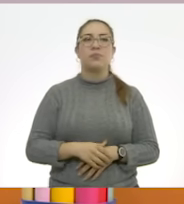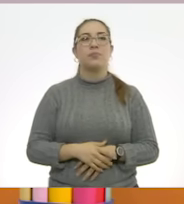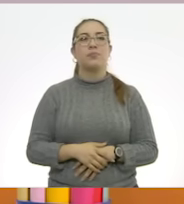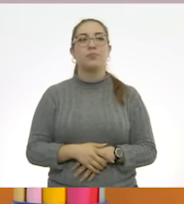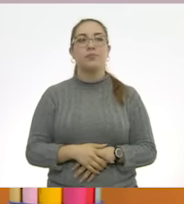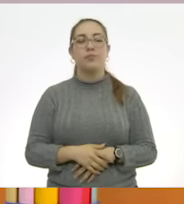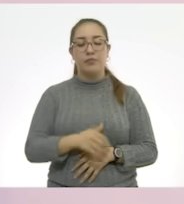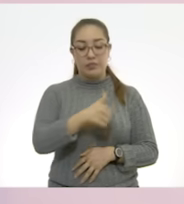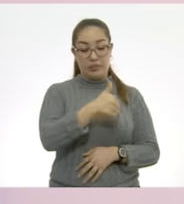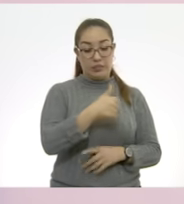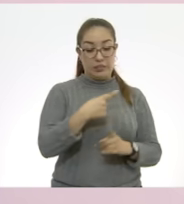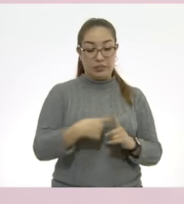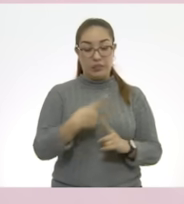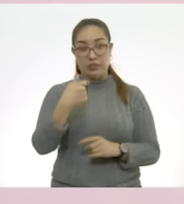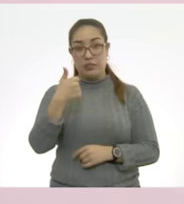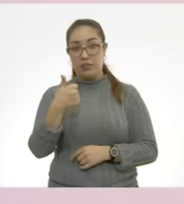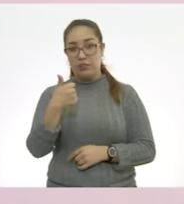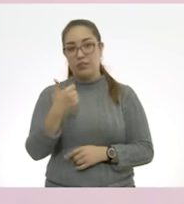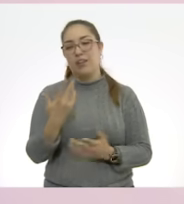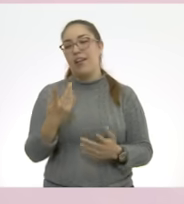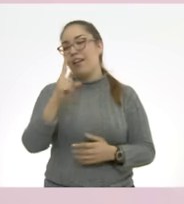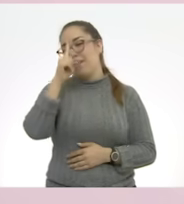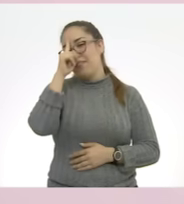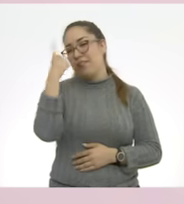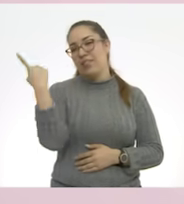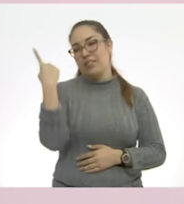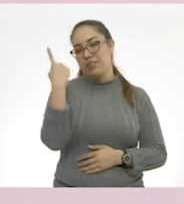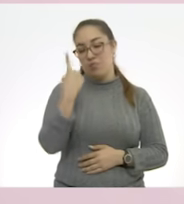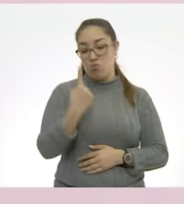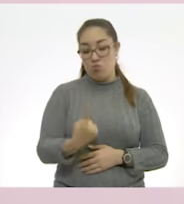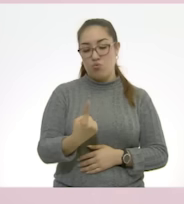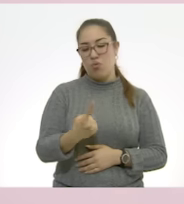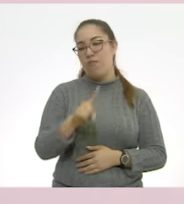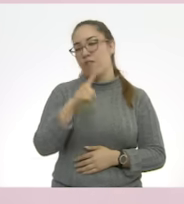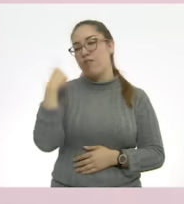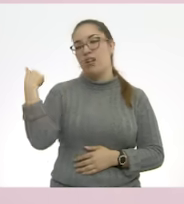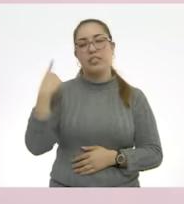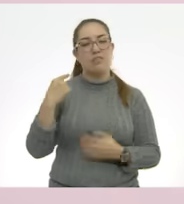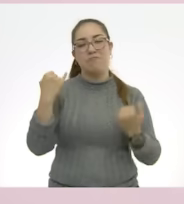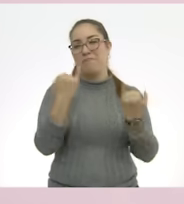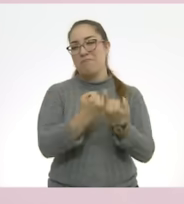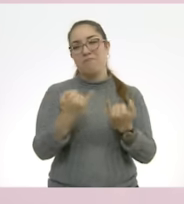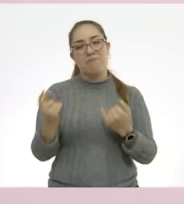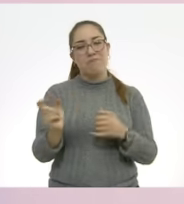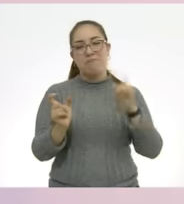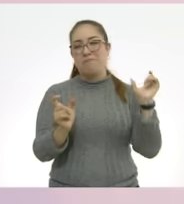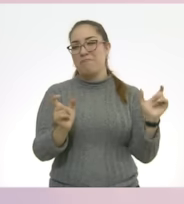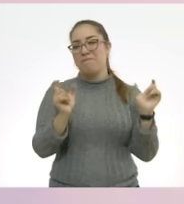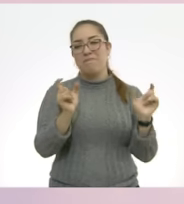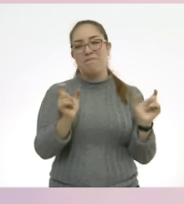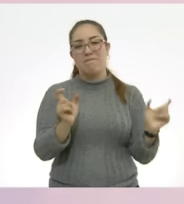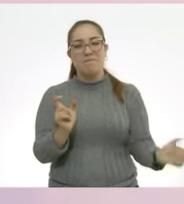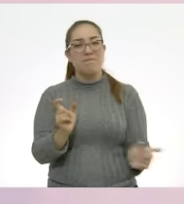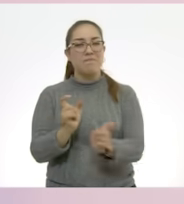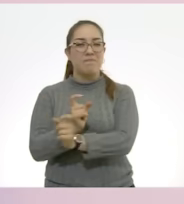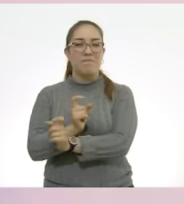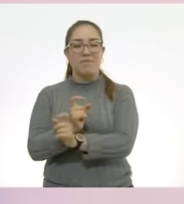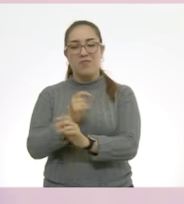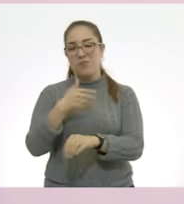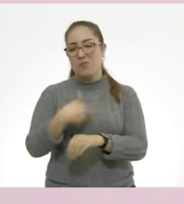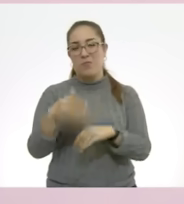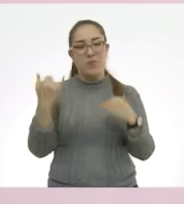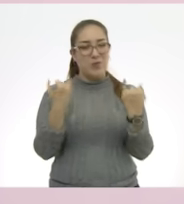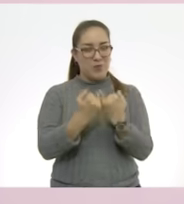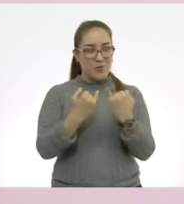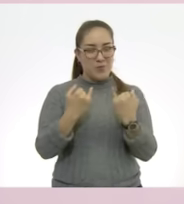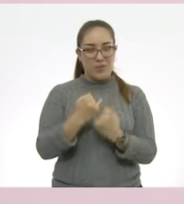6 por 1, ese es fácil porque ya vimos que todo número multiplicado por 1 es el mismo número. En este